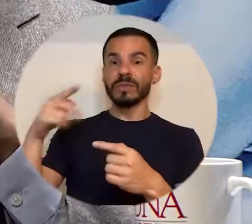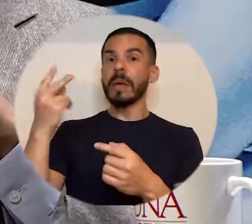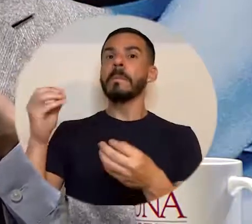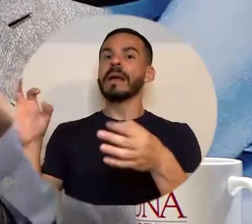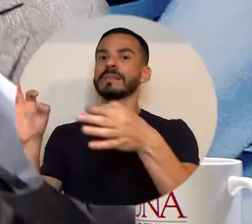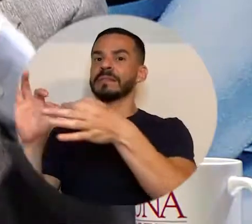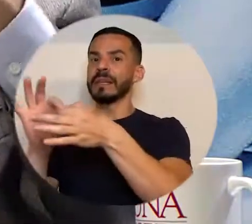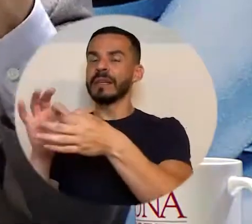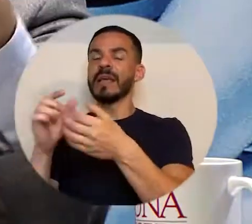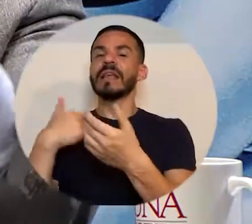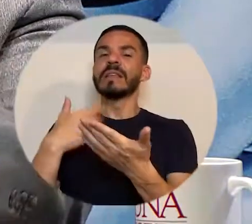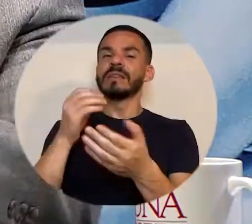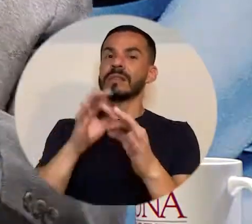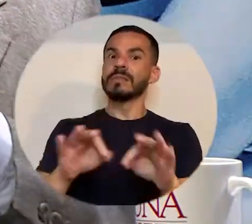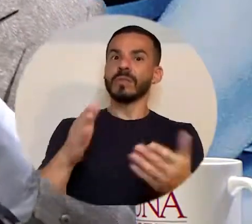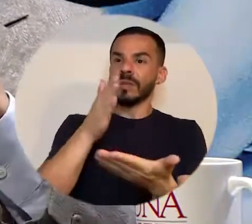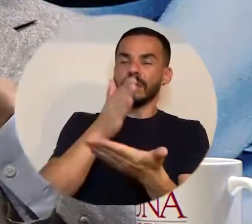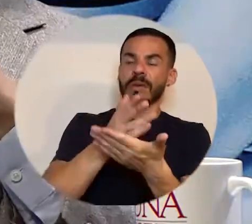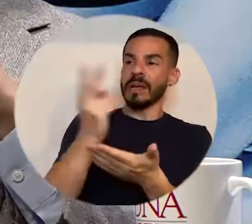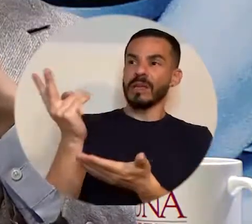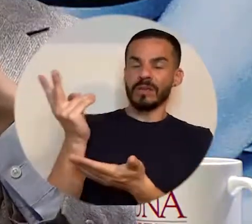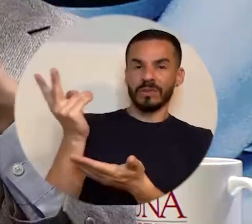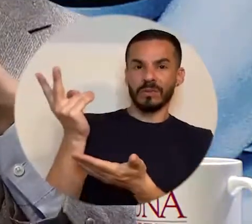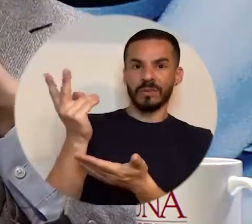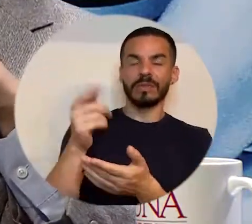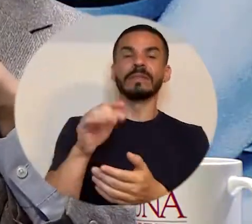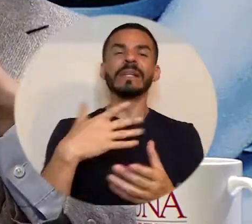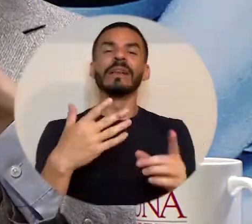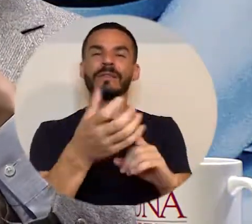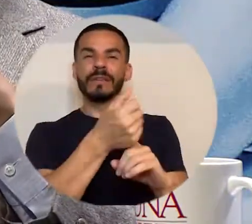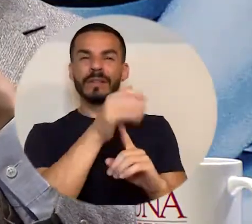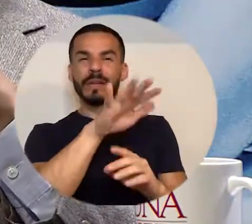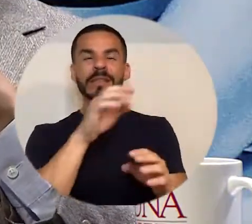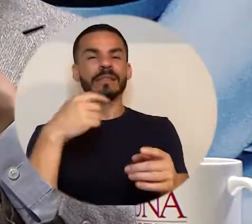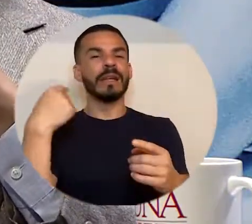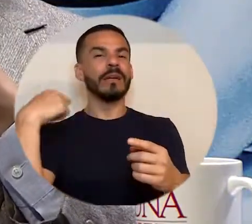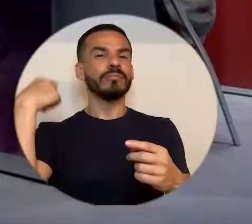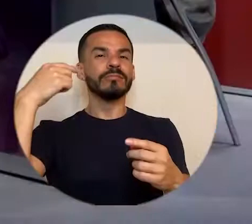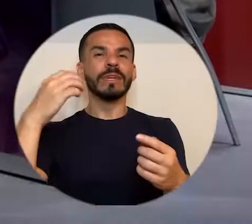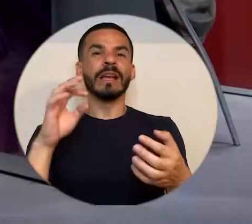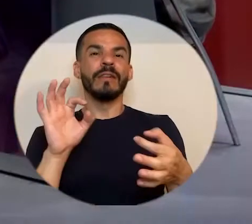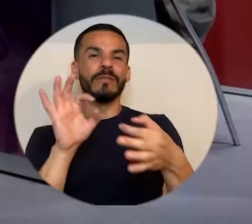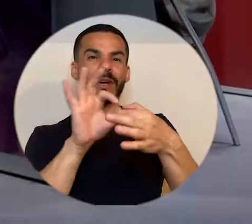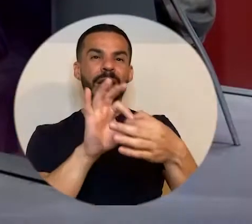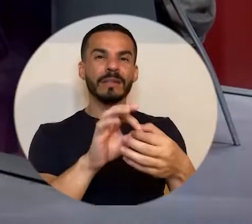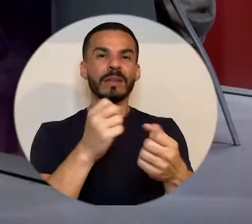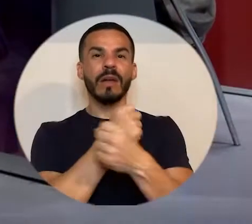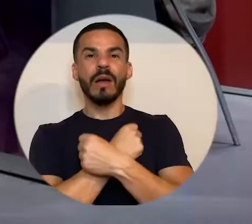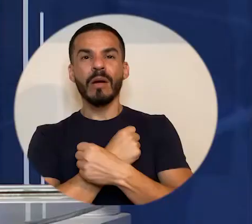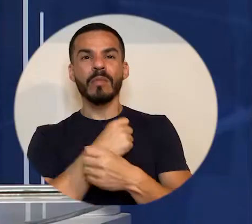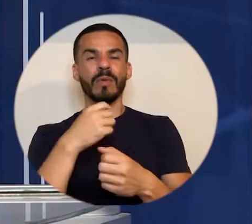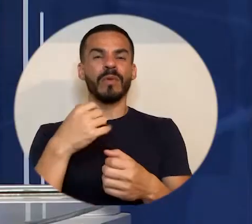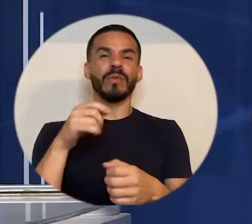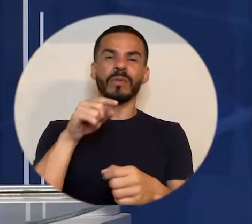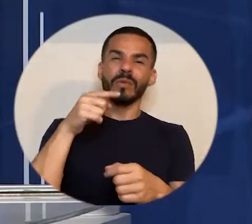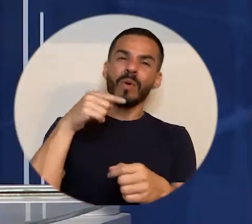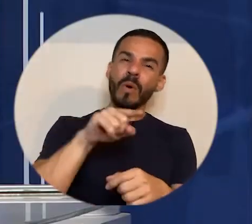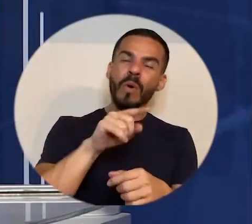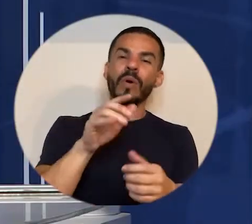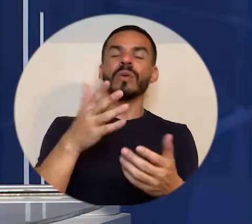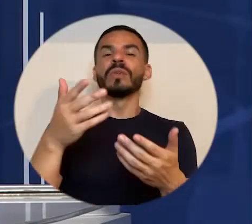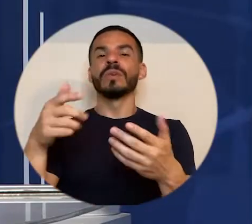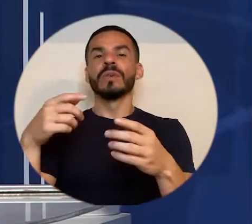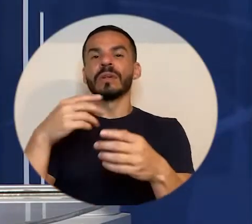Entonces hay que bloquear a esos dos contrincantes. Se retoma un poco esa eterna relación amor-odio entre Estados Unidos y